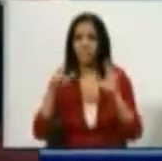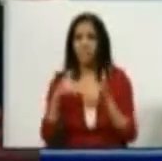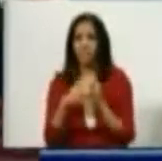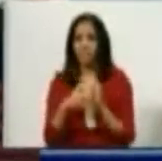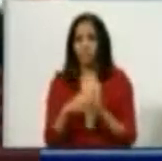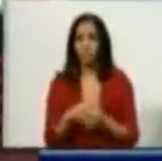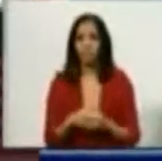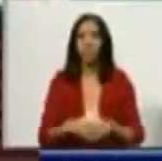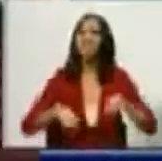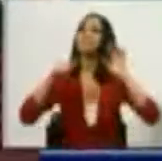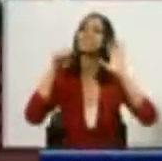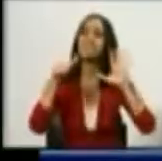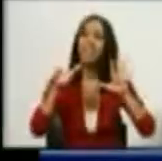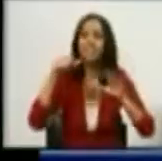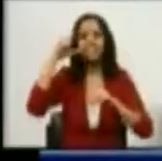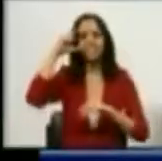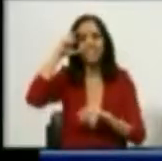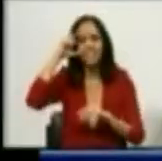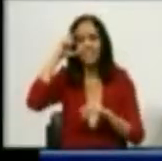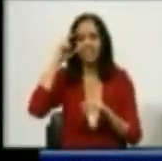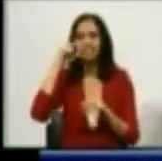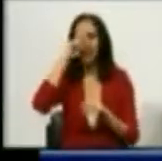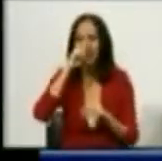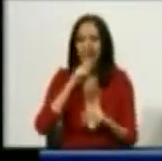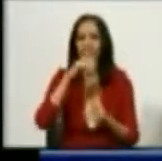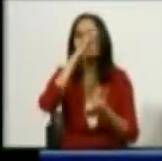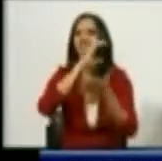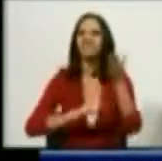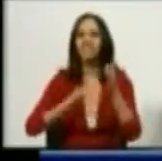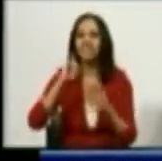días al año sin iva